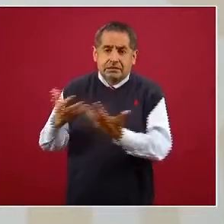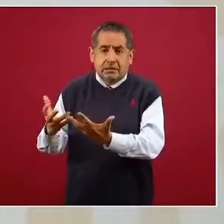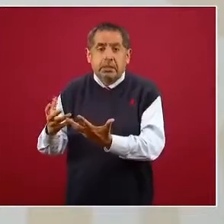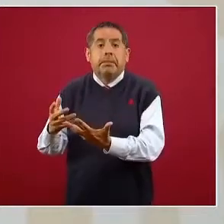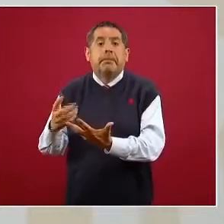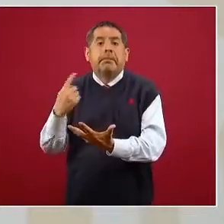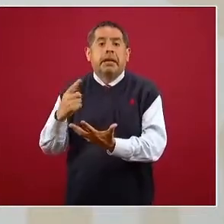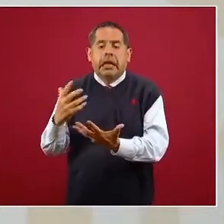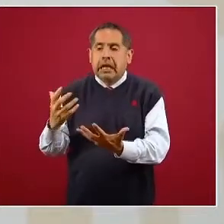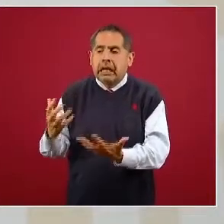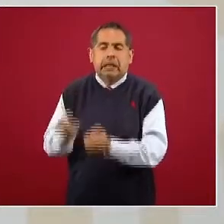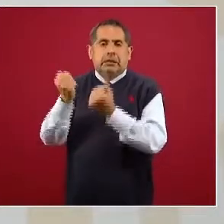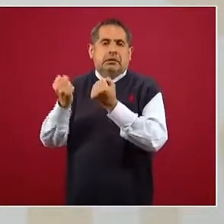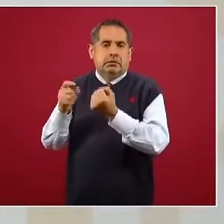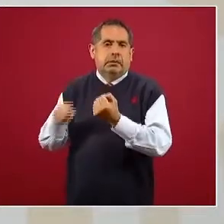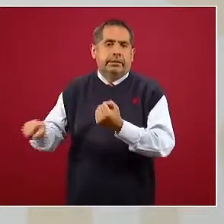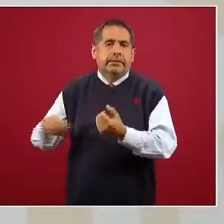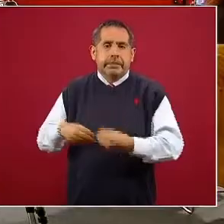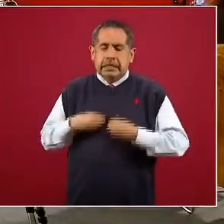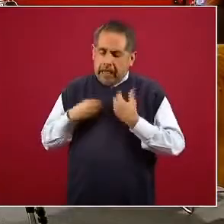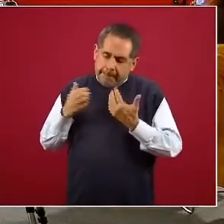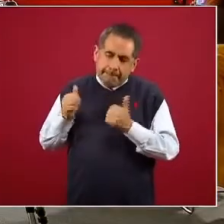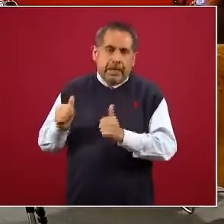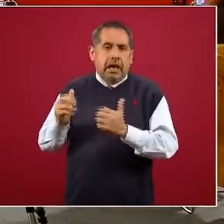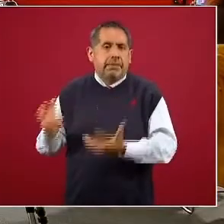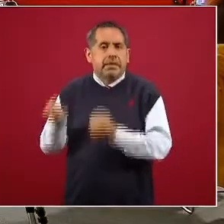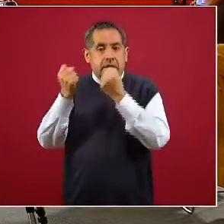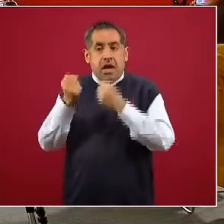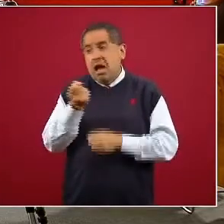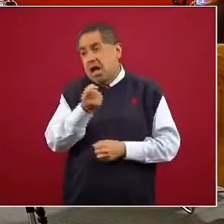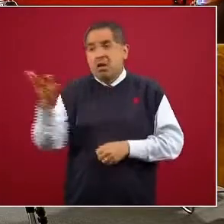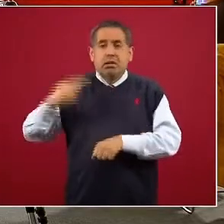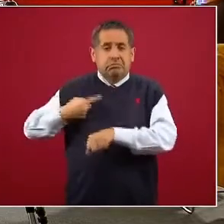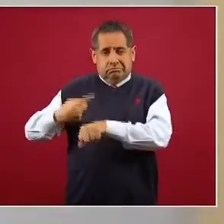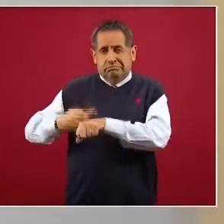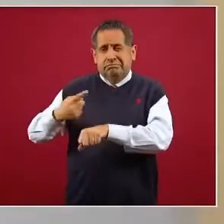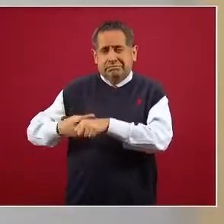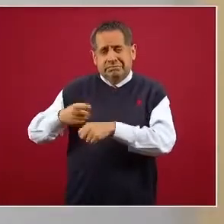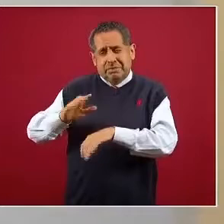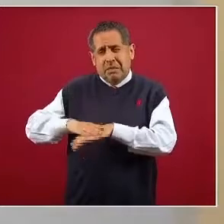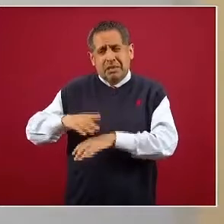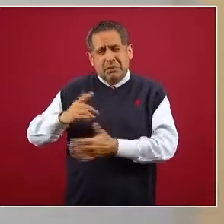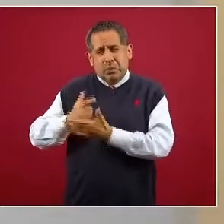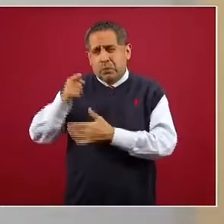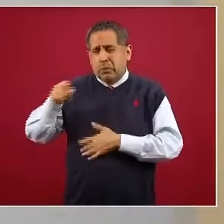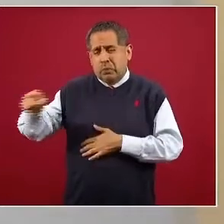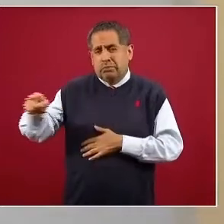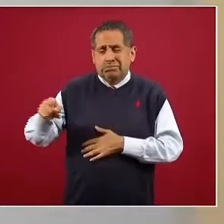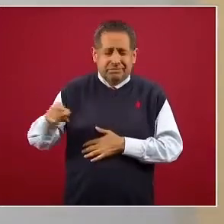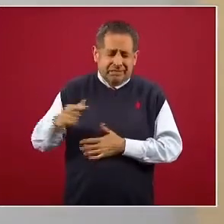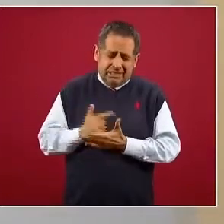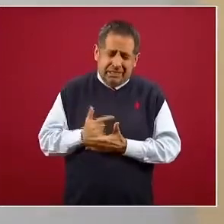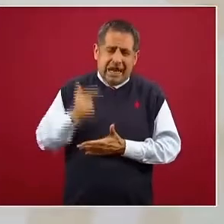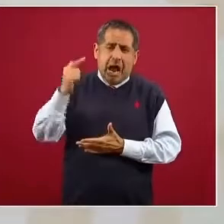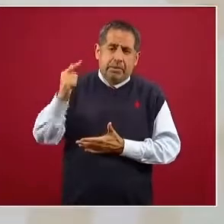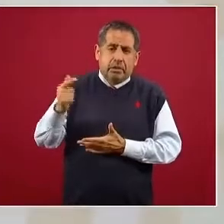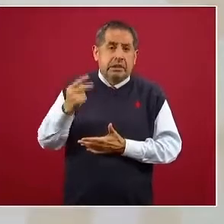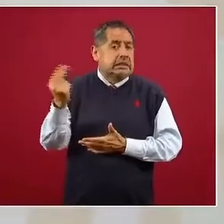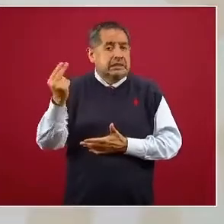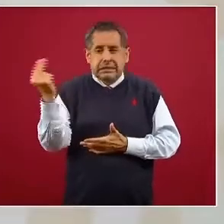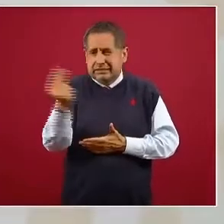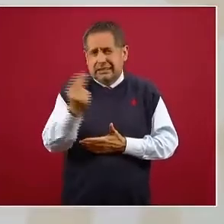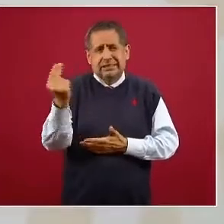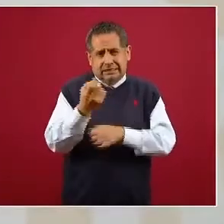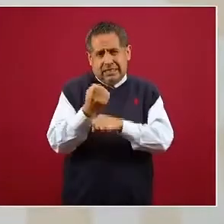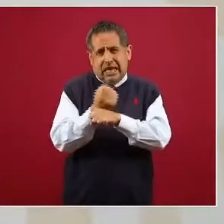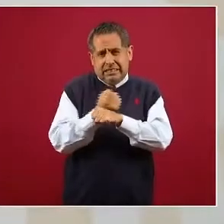vidas, porque hay muchos padecimientos, muchas personas con padecimientos generalmente de importancia que pueden requerir